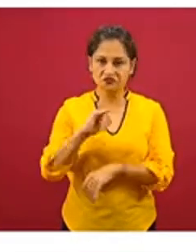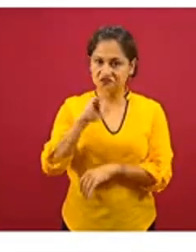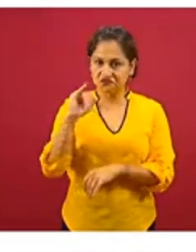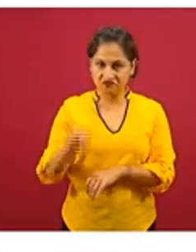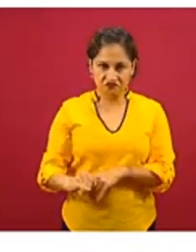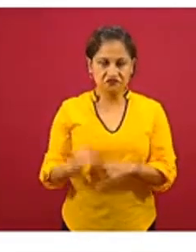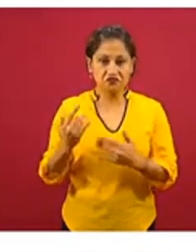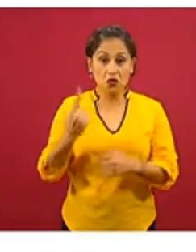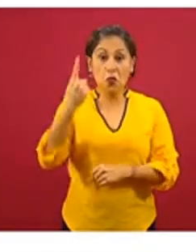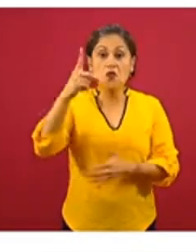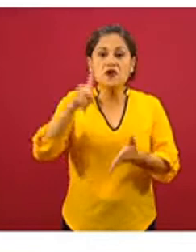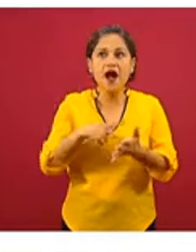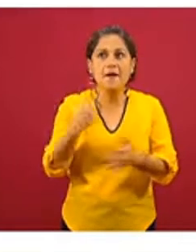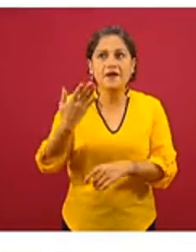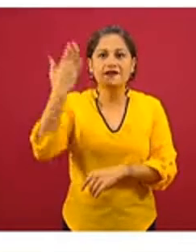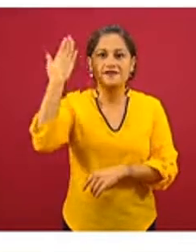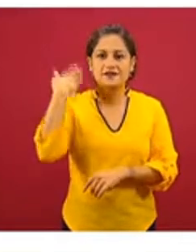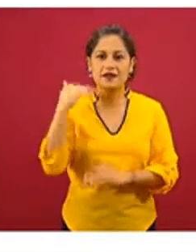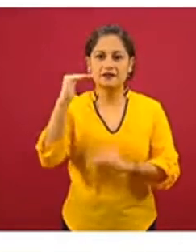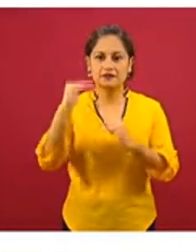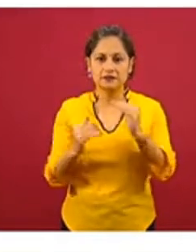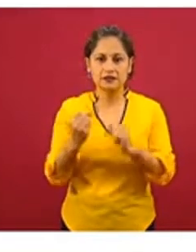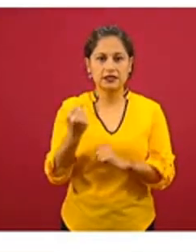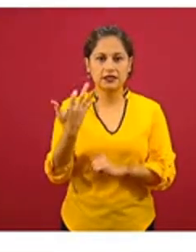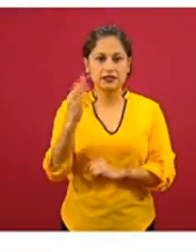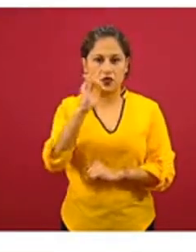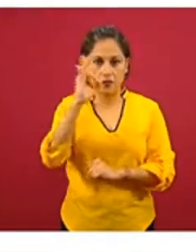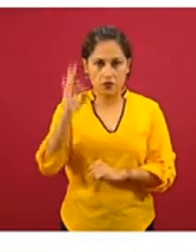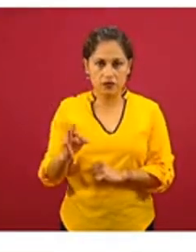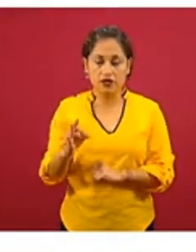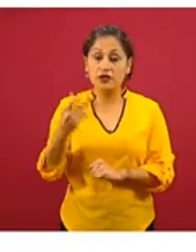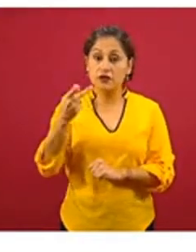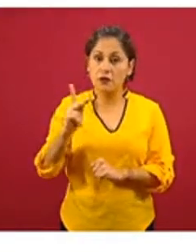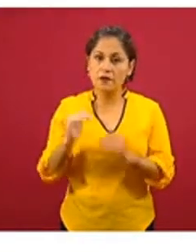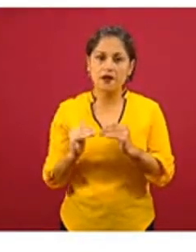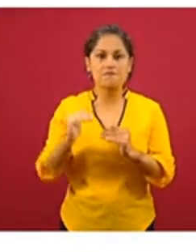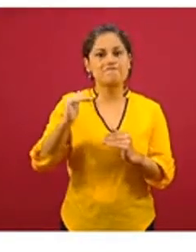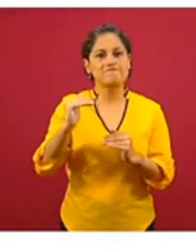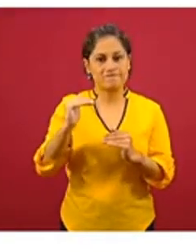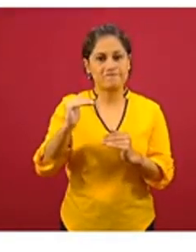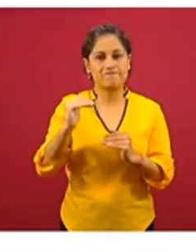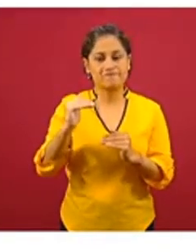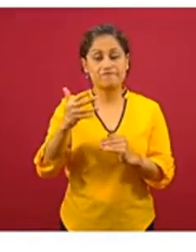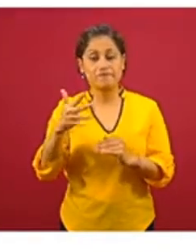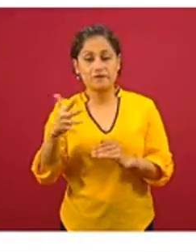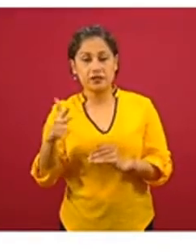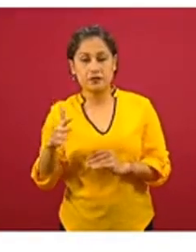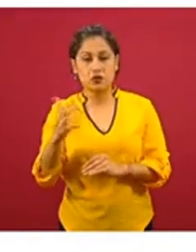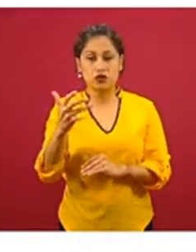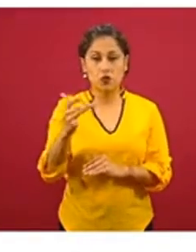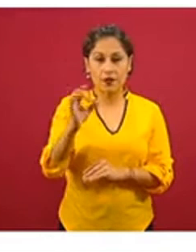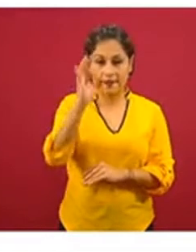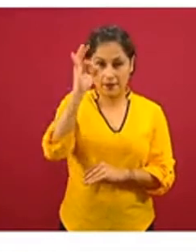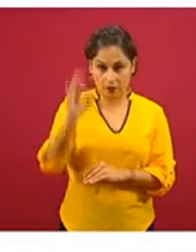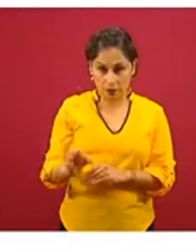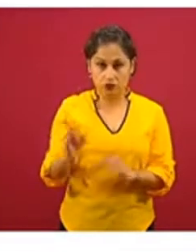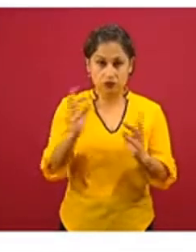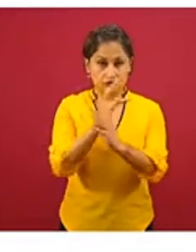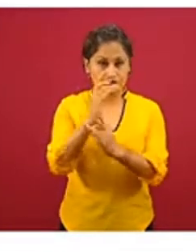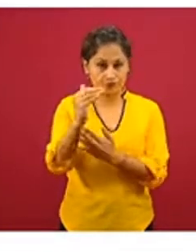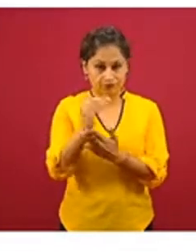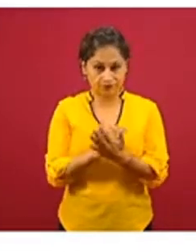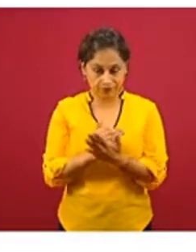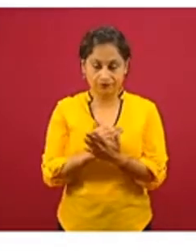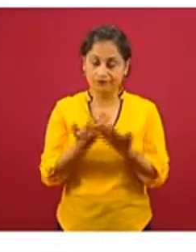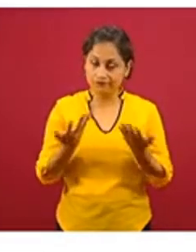una ocasión a la meta del 65%. Se mantiene alrededor del 50% la disminución de la movilidad en el estado